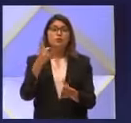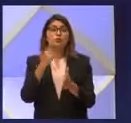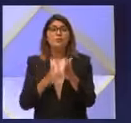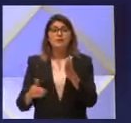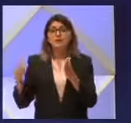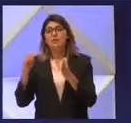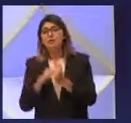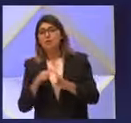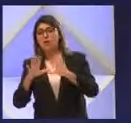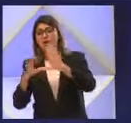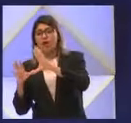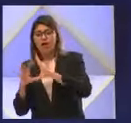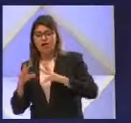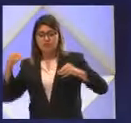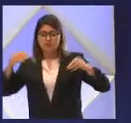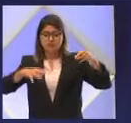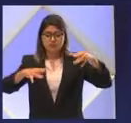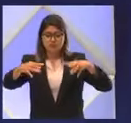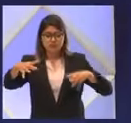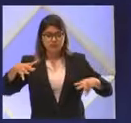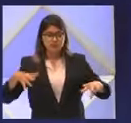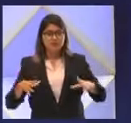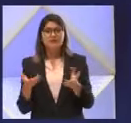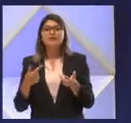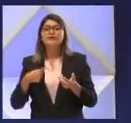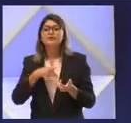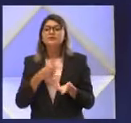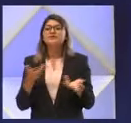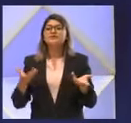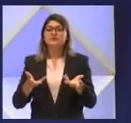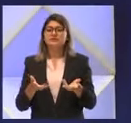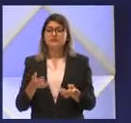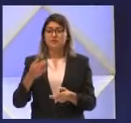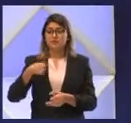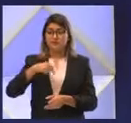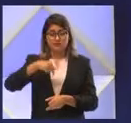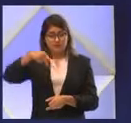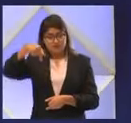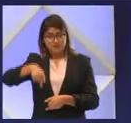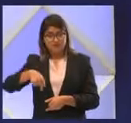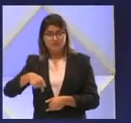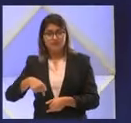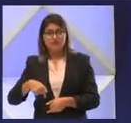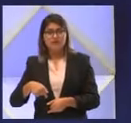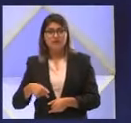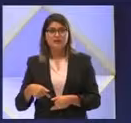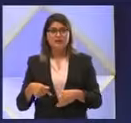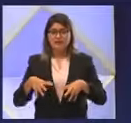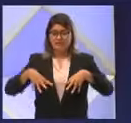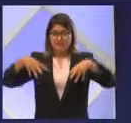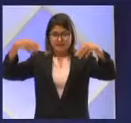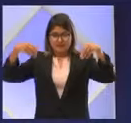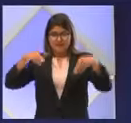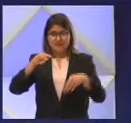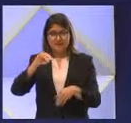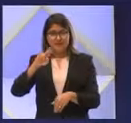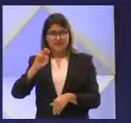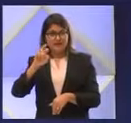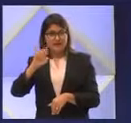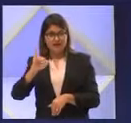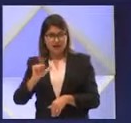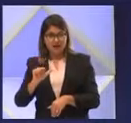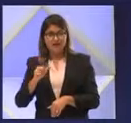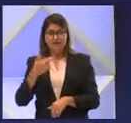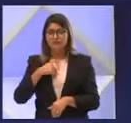etcétera así como estamos en el palacio y minería a mi plática le titulé del subsuelo al